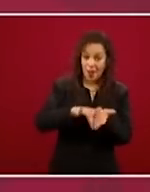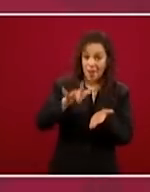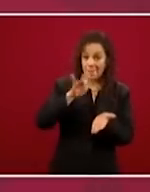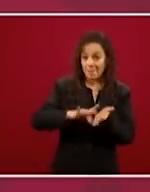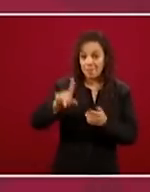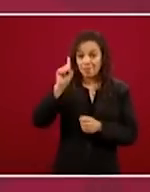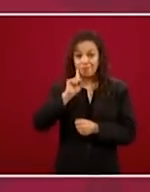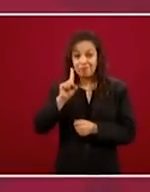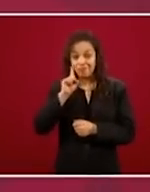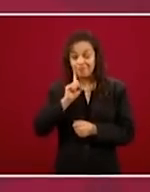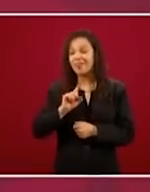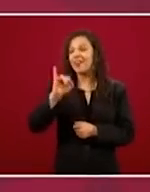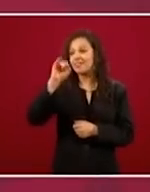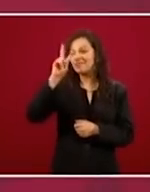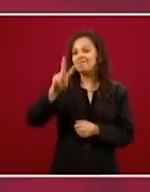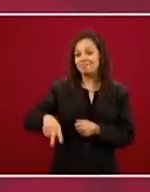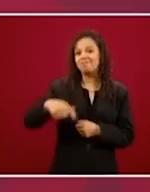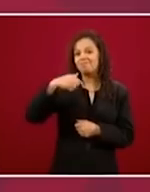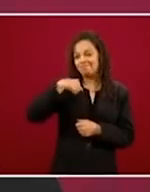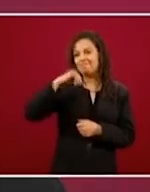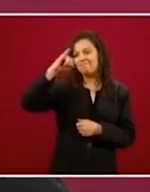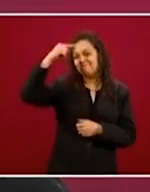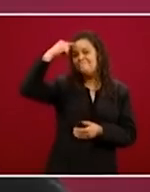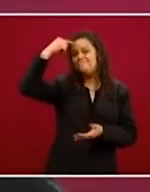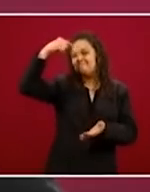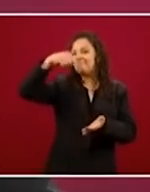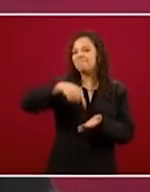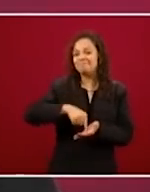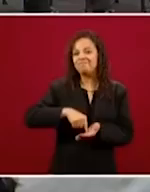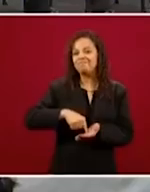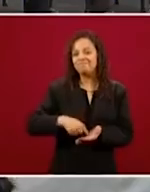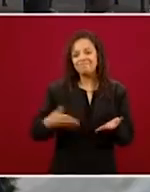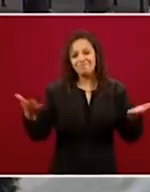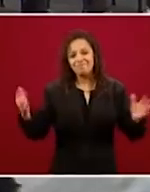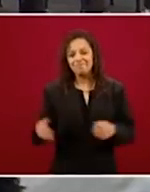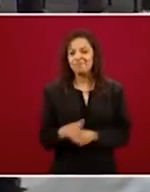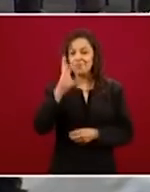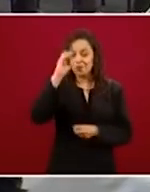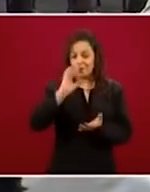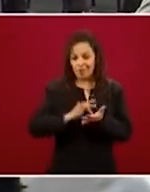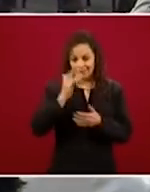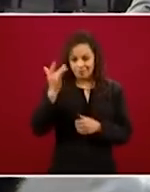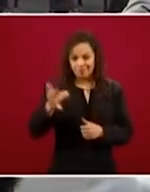si lo creo es un mesiánico bueno muchas gracias